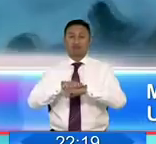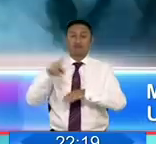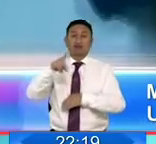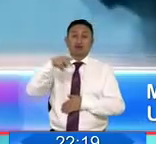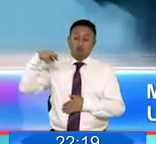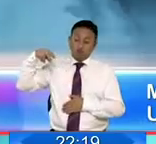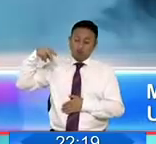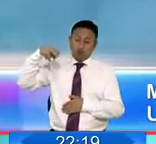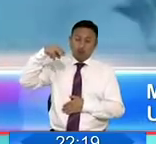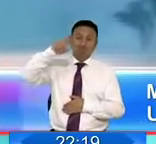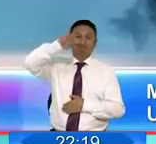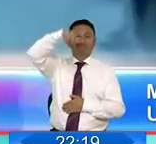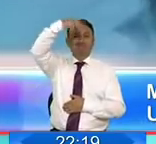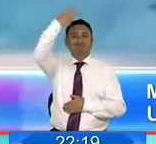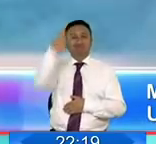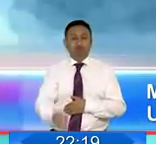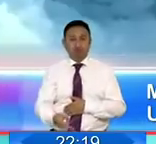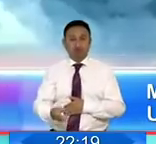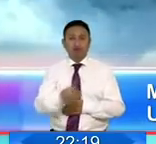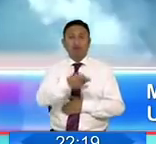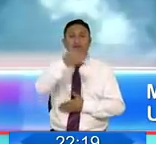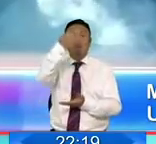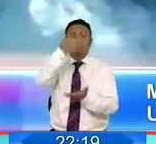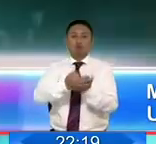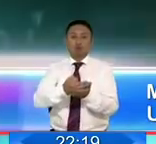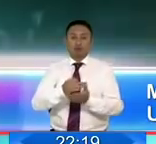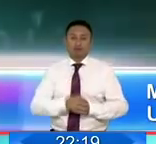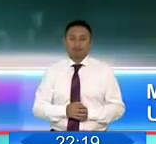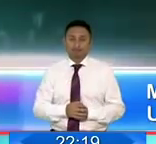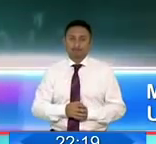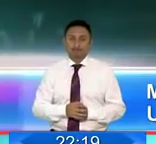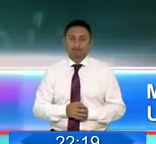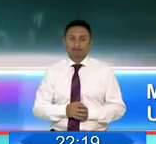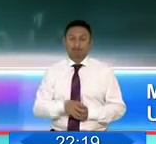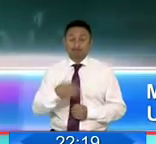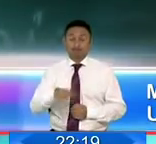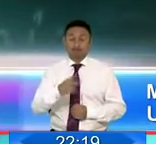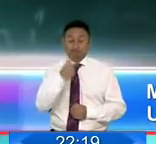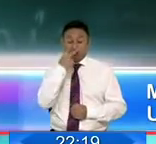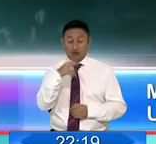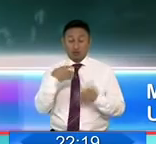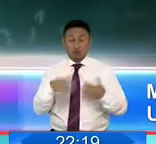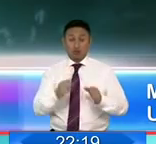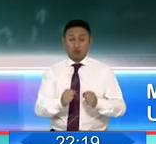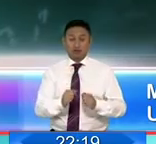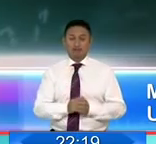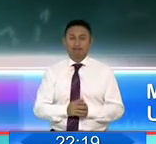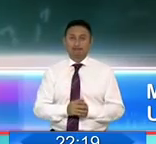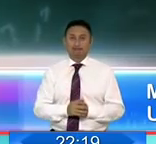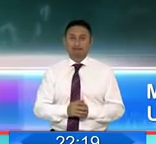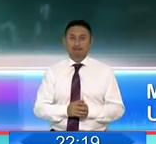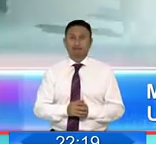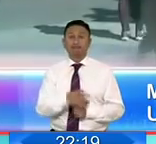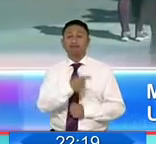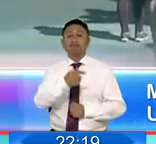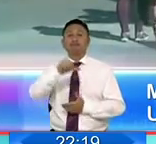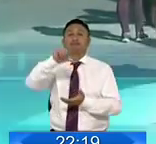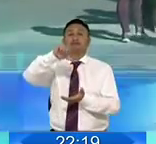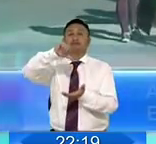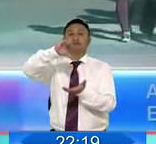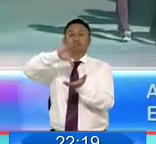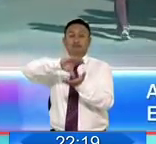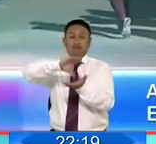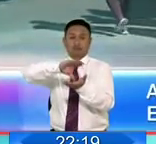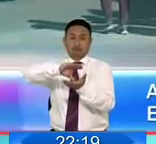el domingo a una grieta en el volcán Cotopaxi. Imágenes impresionantes. Además, en el centro de la capital de la